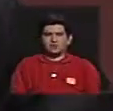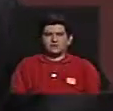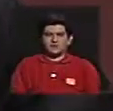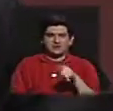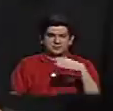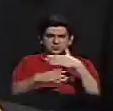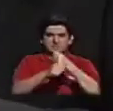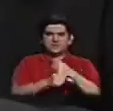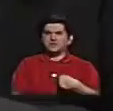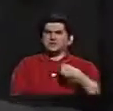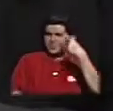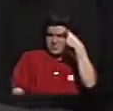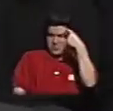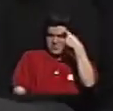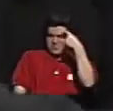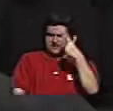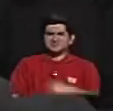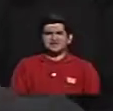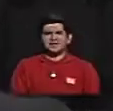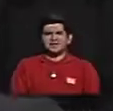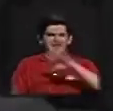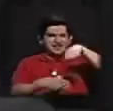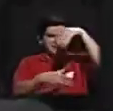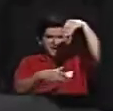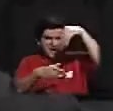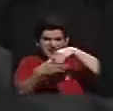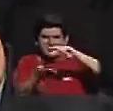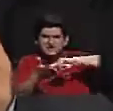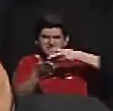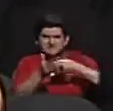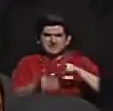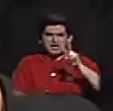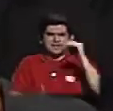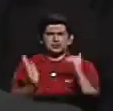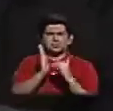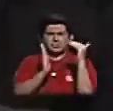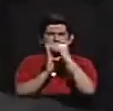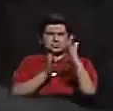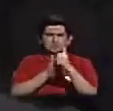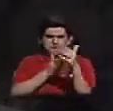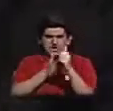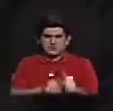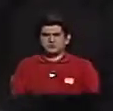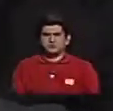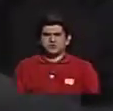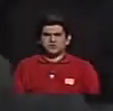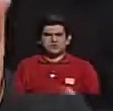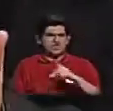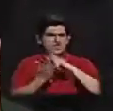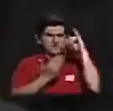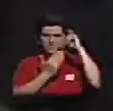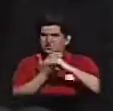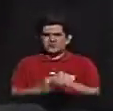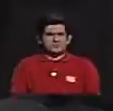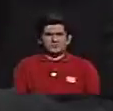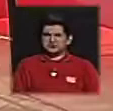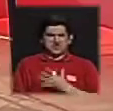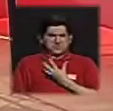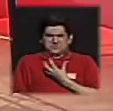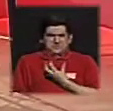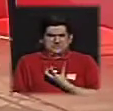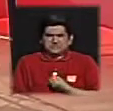pensaría que en el contexto, digamos, de lo que significan $200 millones no es un proyecto demasiado ambicioso